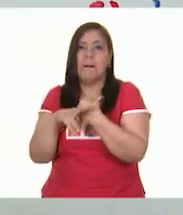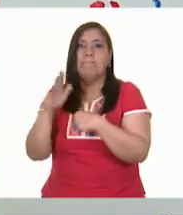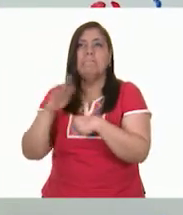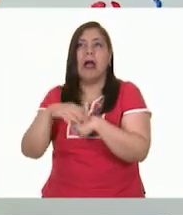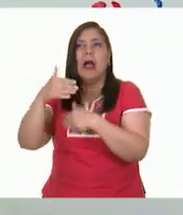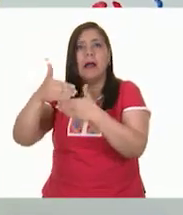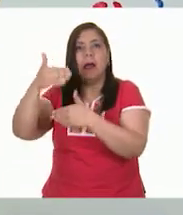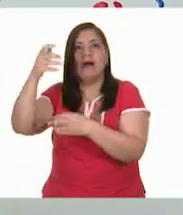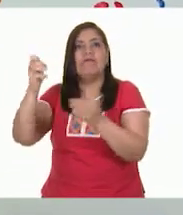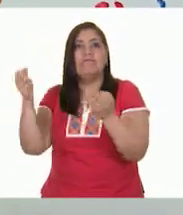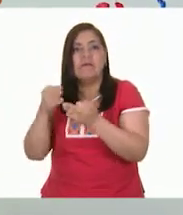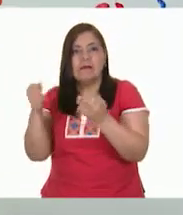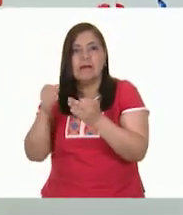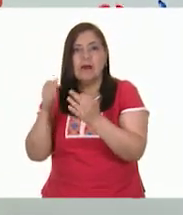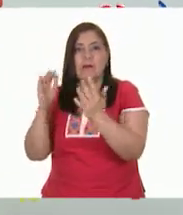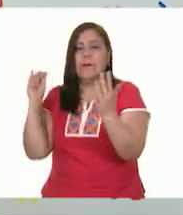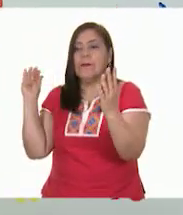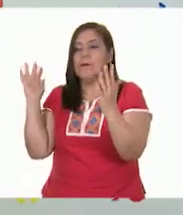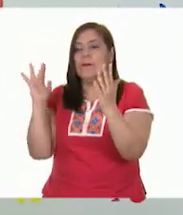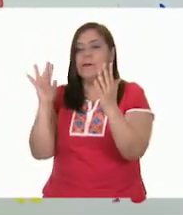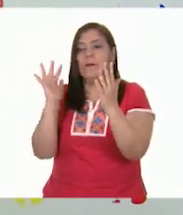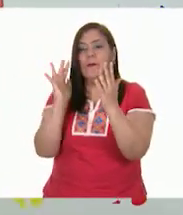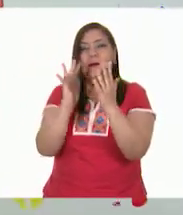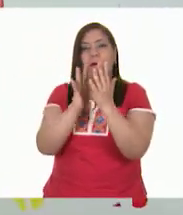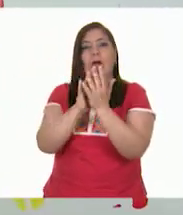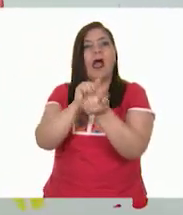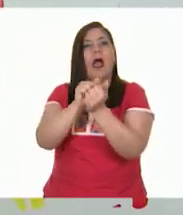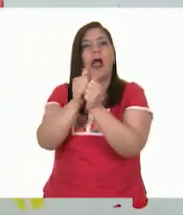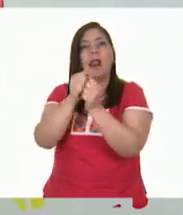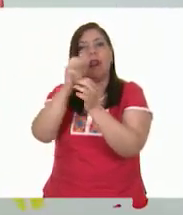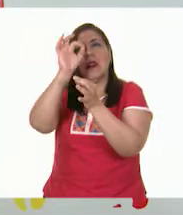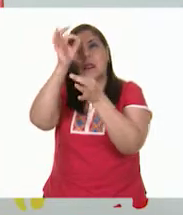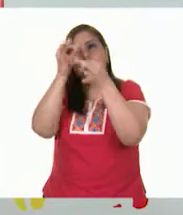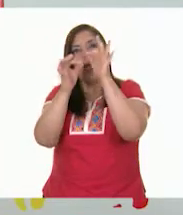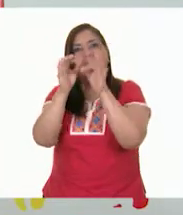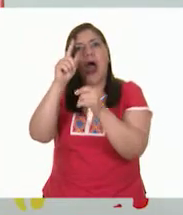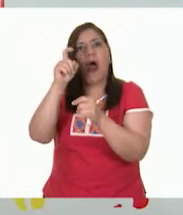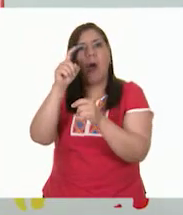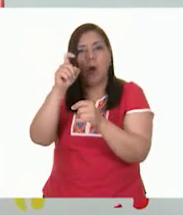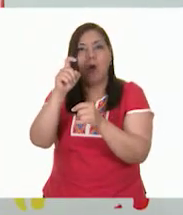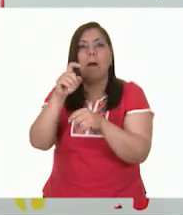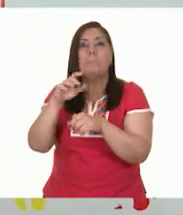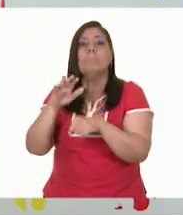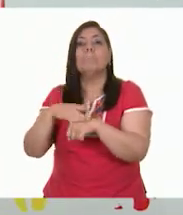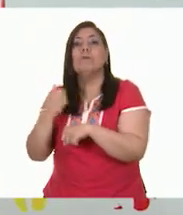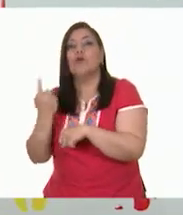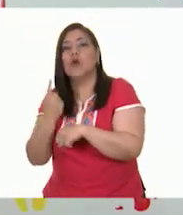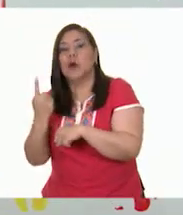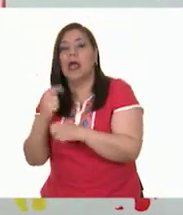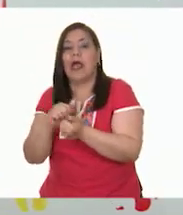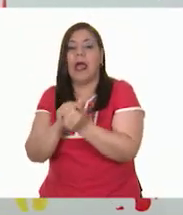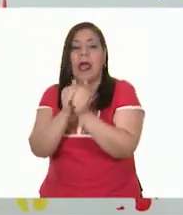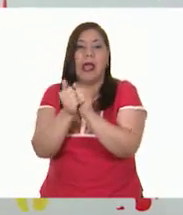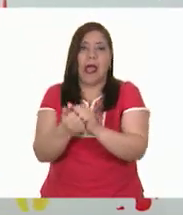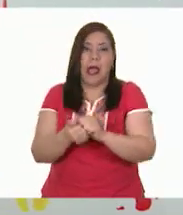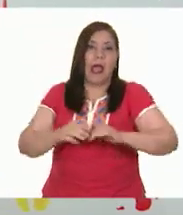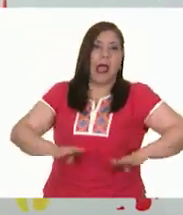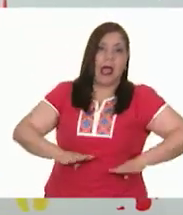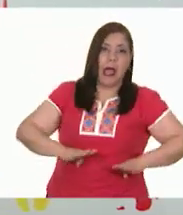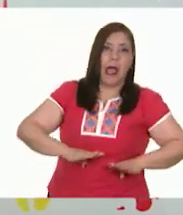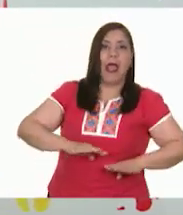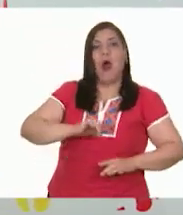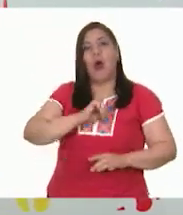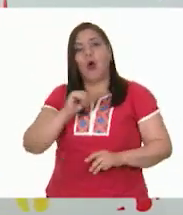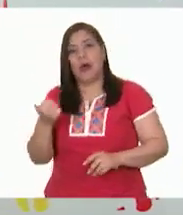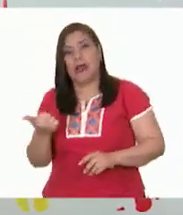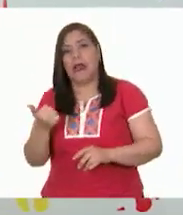frío, entra en contacto y se hacen esas gotitas. Porque pasa de un estado físico a otro. Es